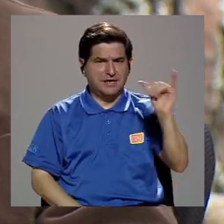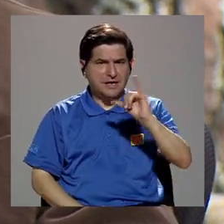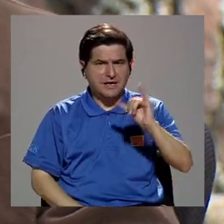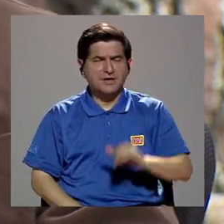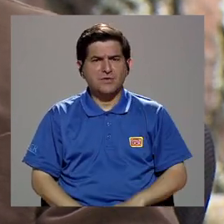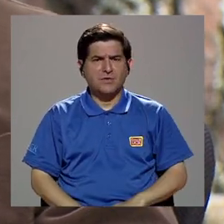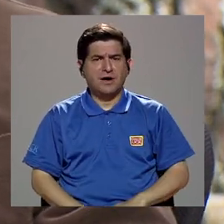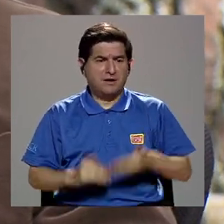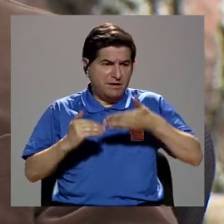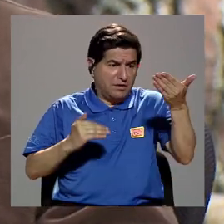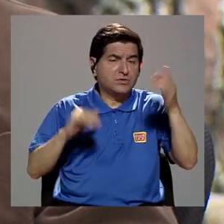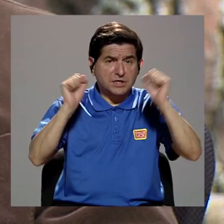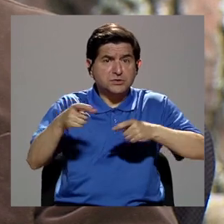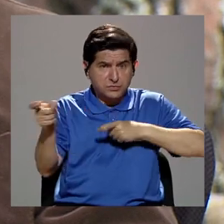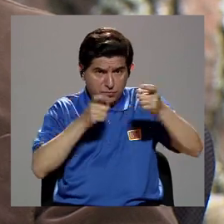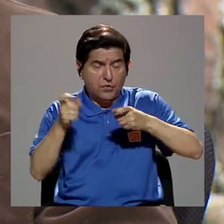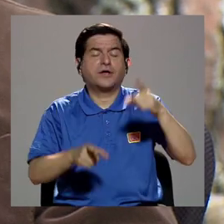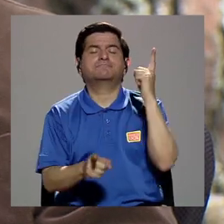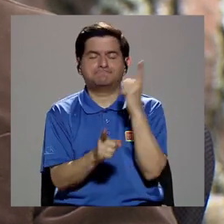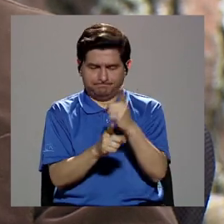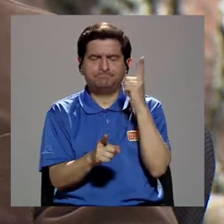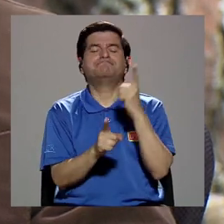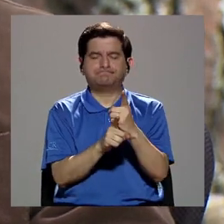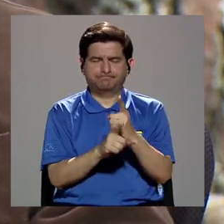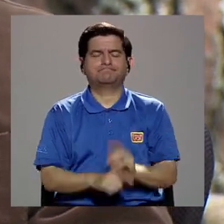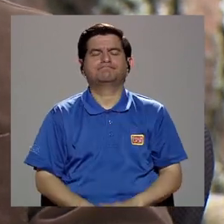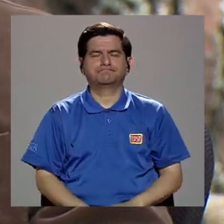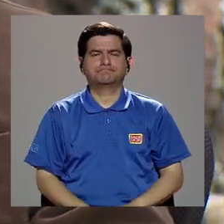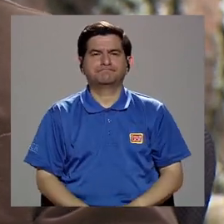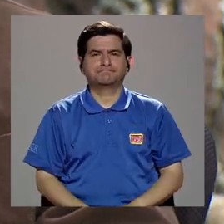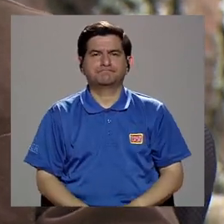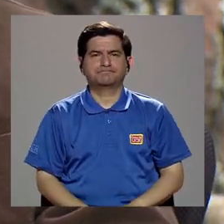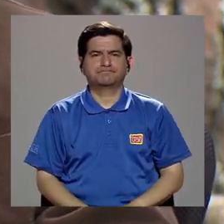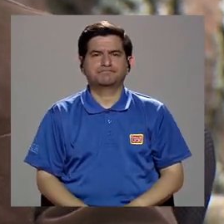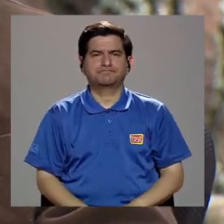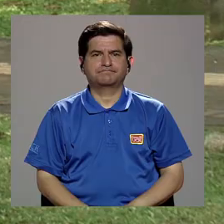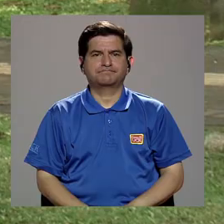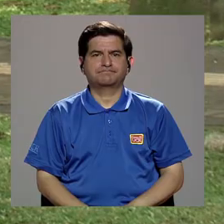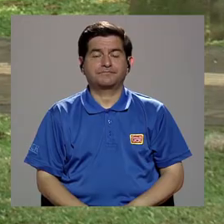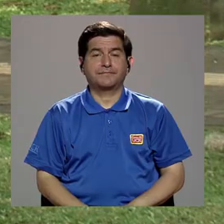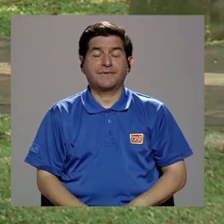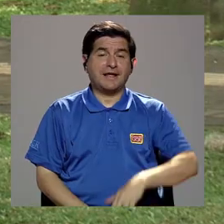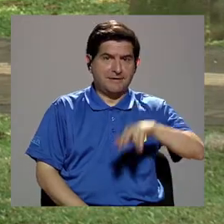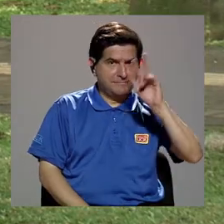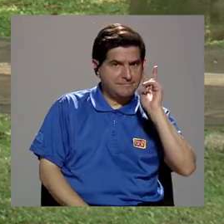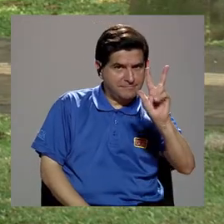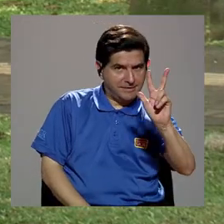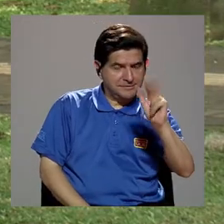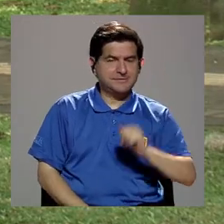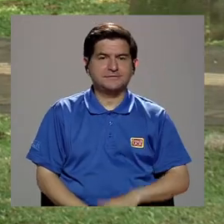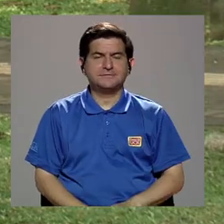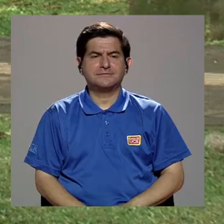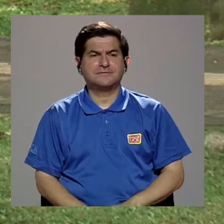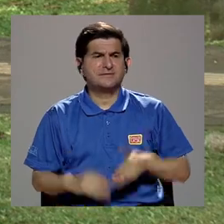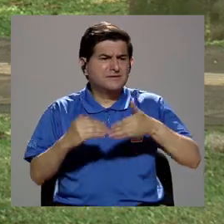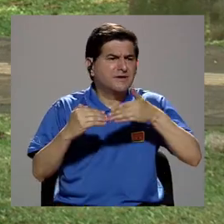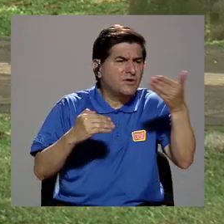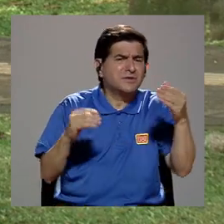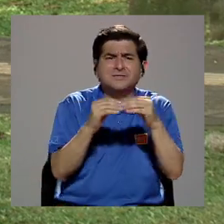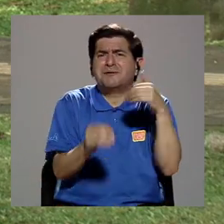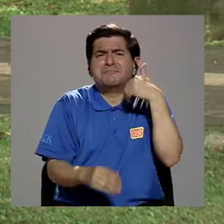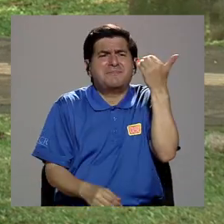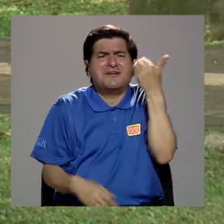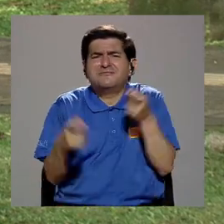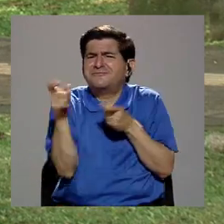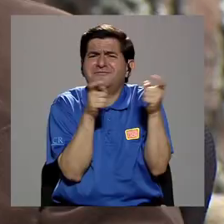también son factores que podemos controlar. Que factores que hasta ahí se pueden controlar todos. Y 3 son factores que